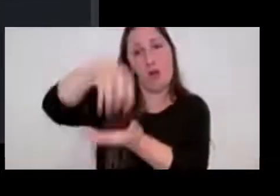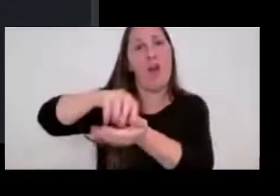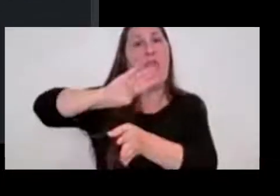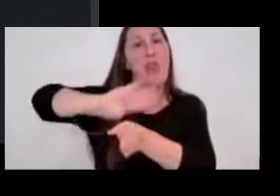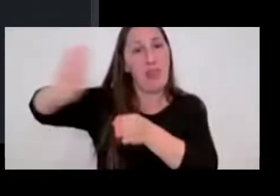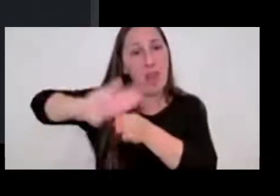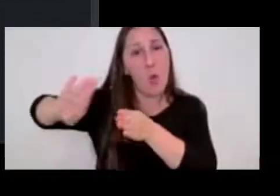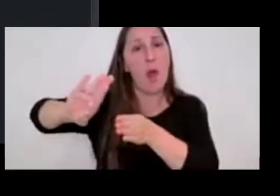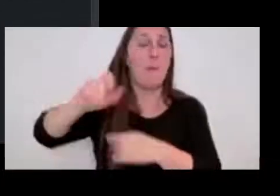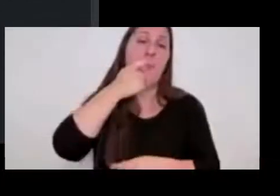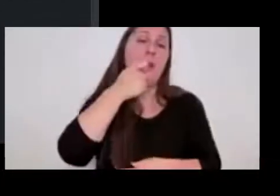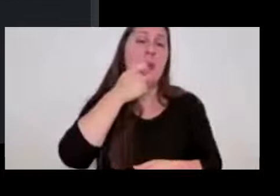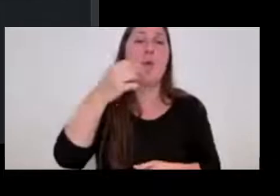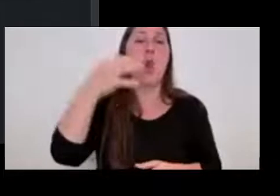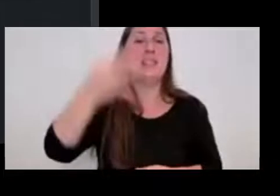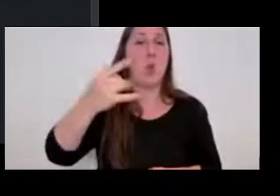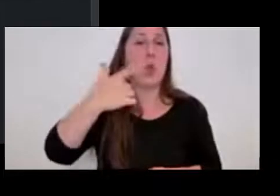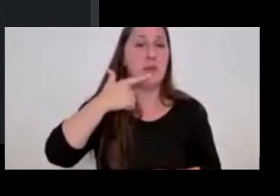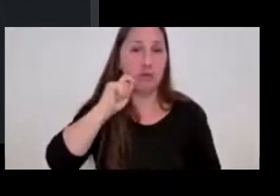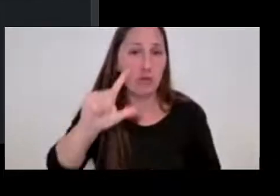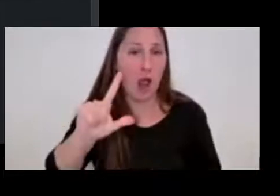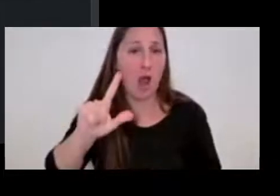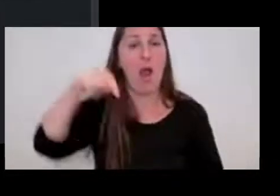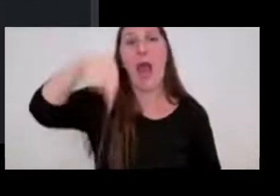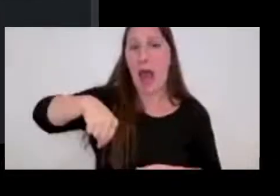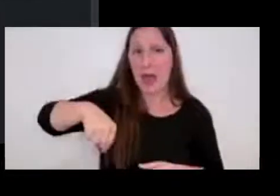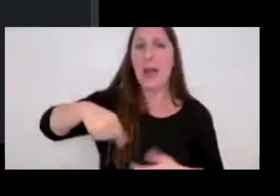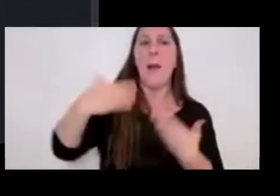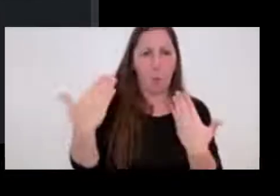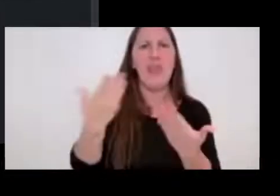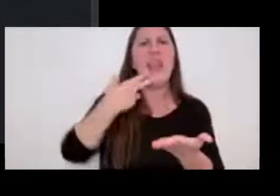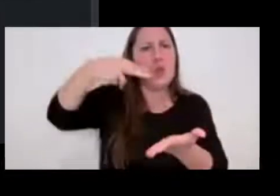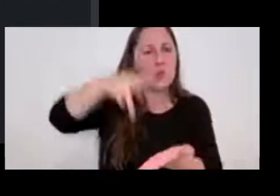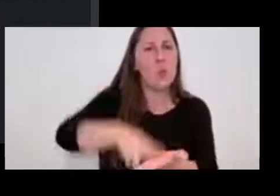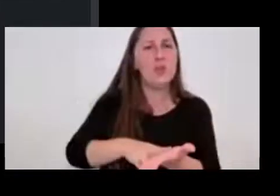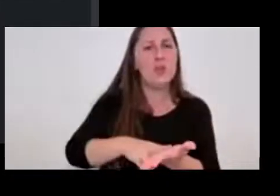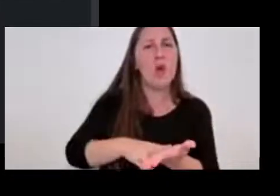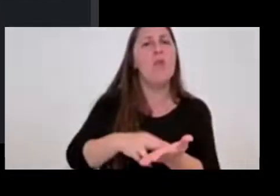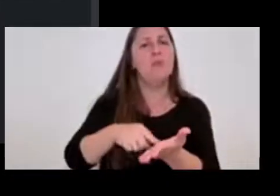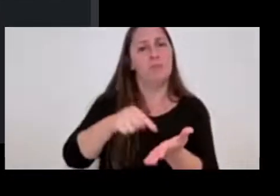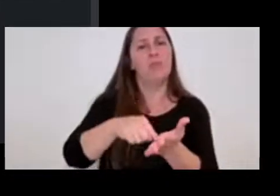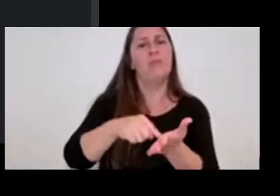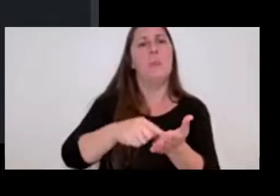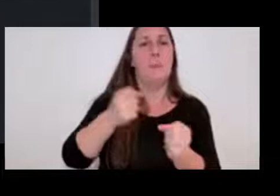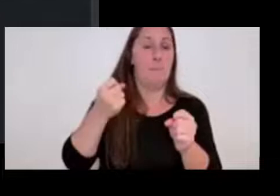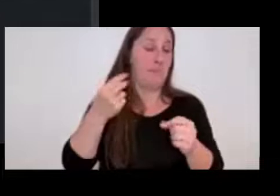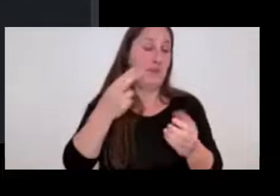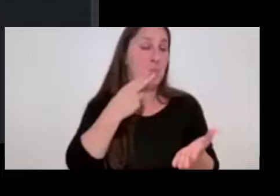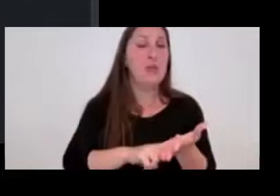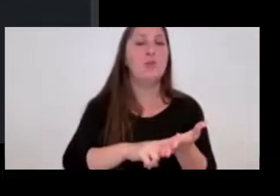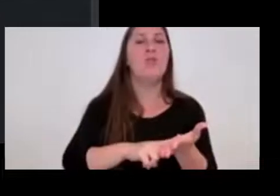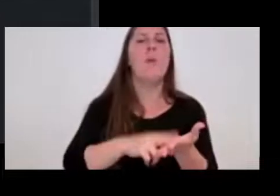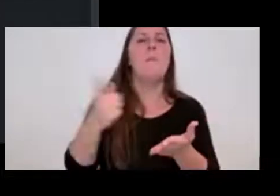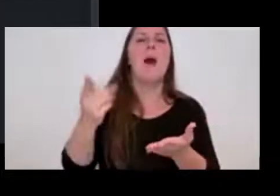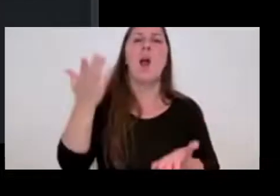seguridad social, ¿no es cierto? Y acá se permite que un impuesto pueda ser utilizado, un crédito impositivo, para compensarlo